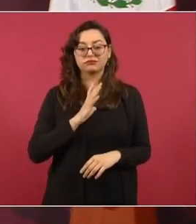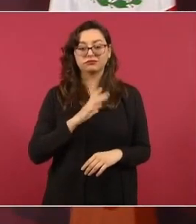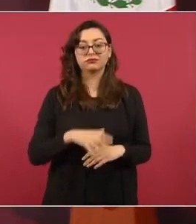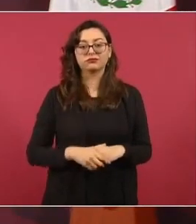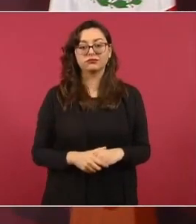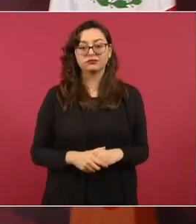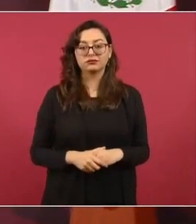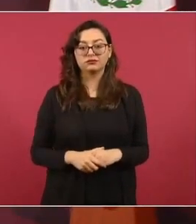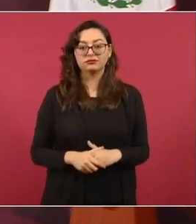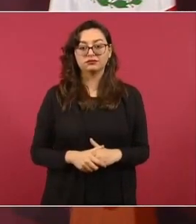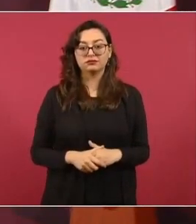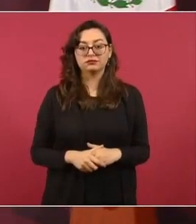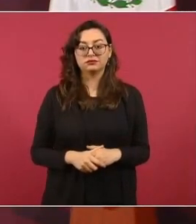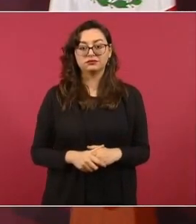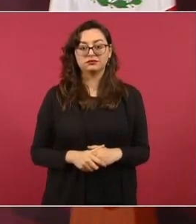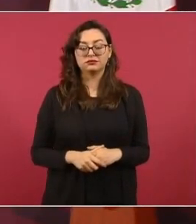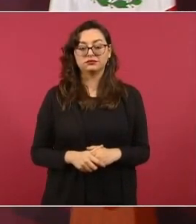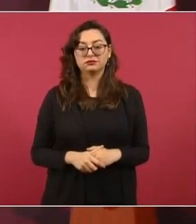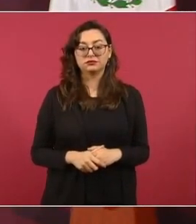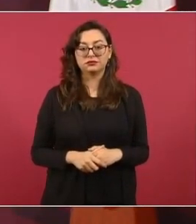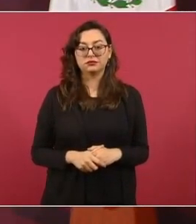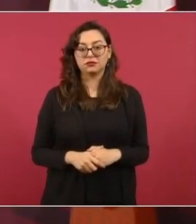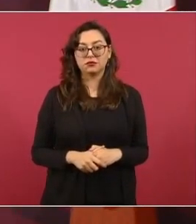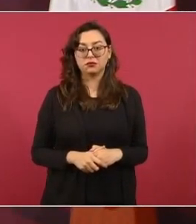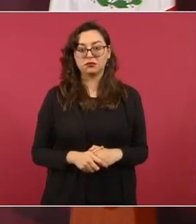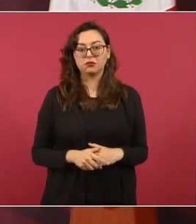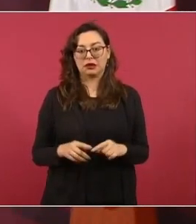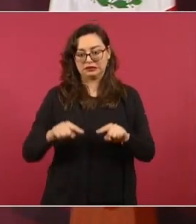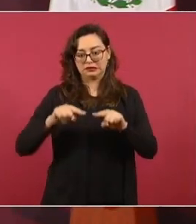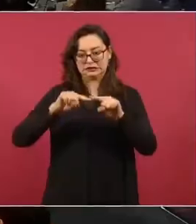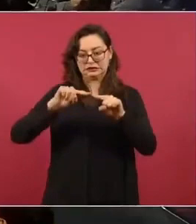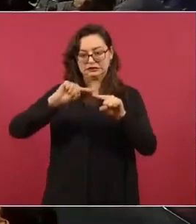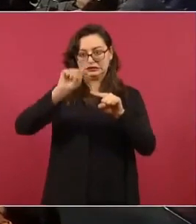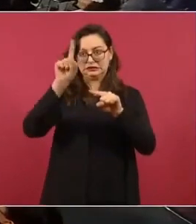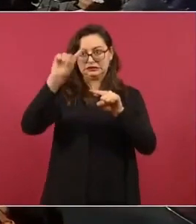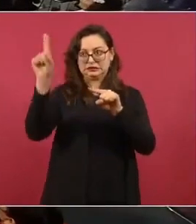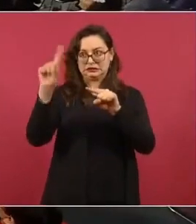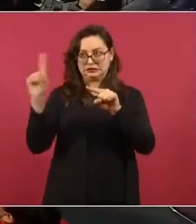de Cancún a la Ciudad de México.